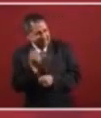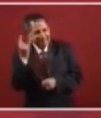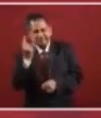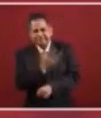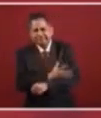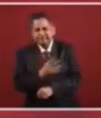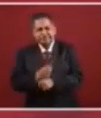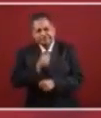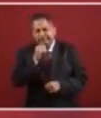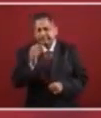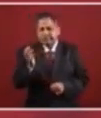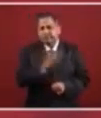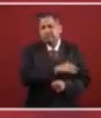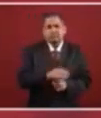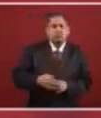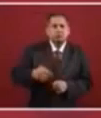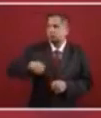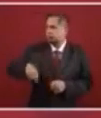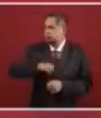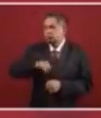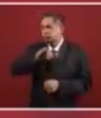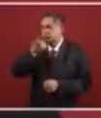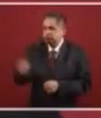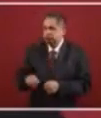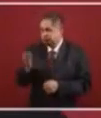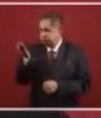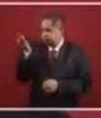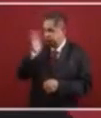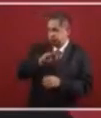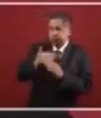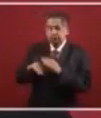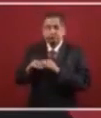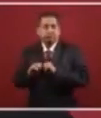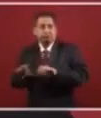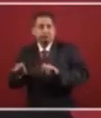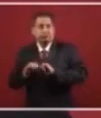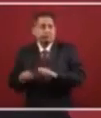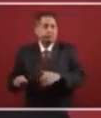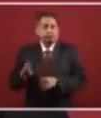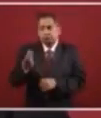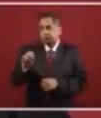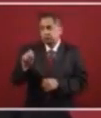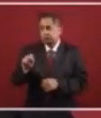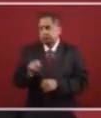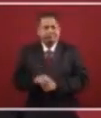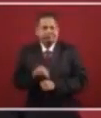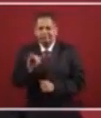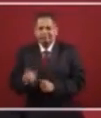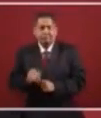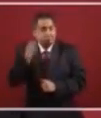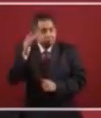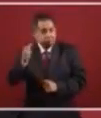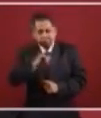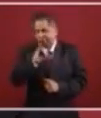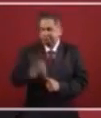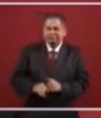nosotros nunca jamás lo hemos hecho ni se hará